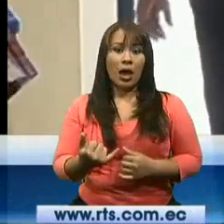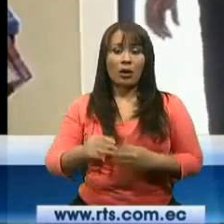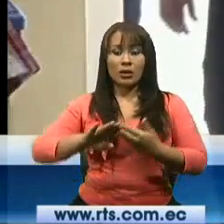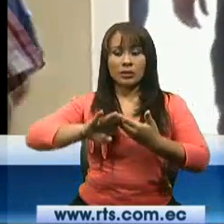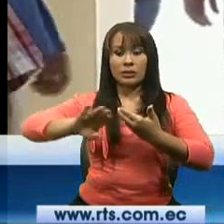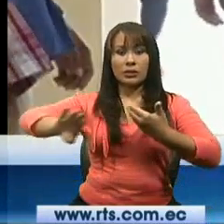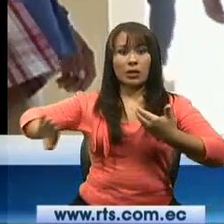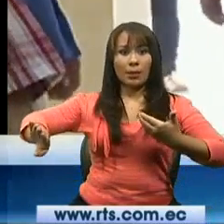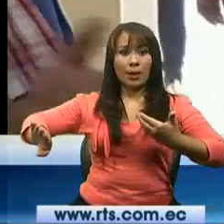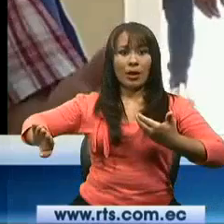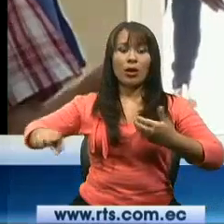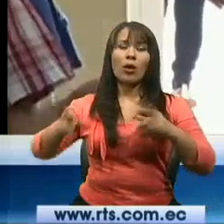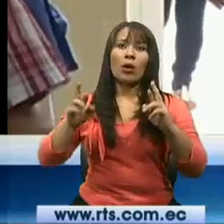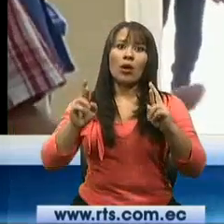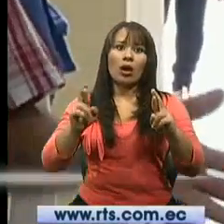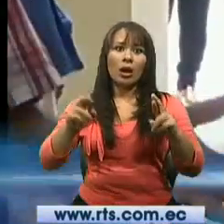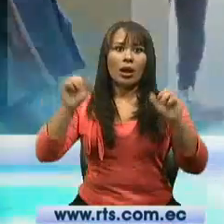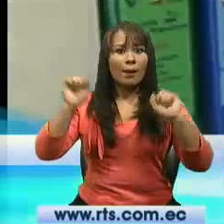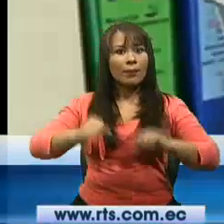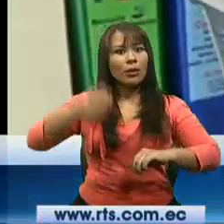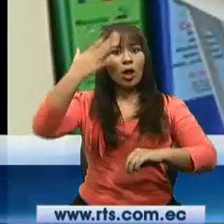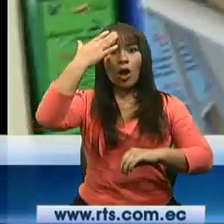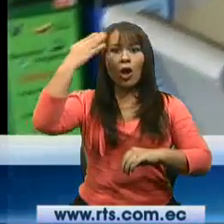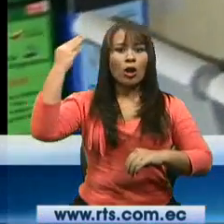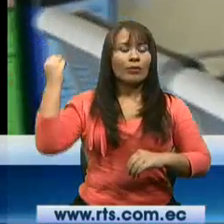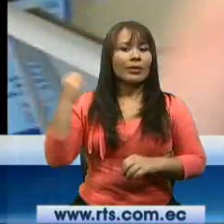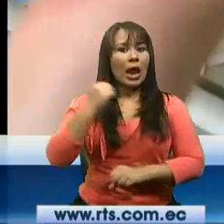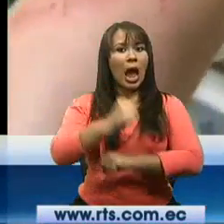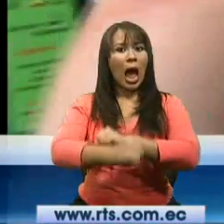ambos dé paso al perdón y el olvido que